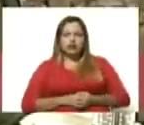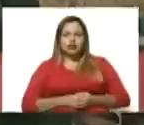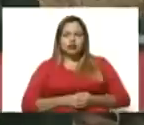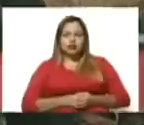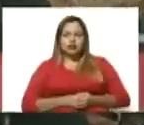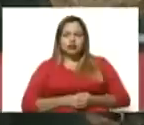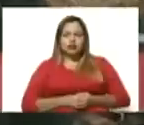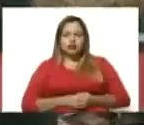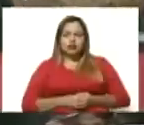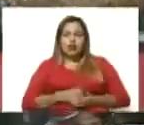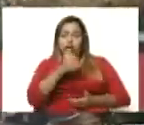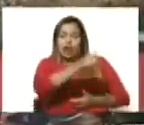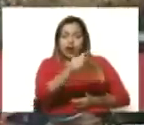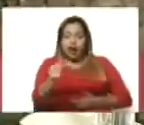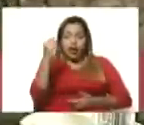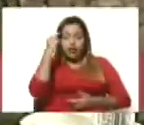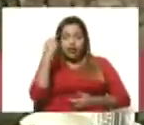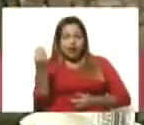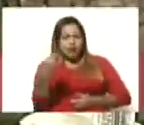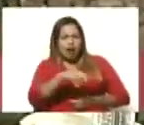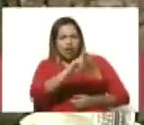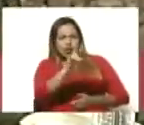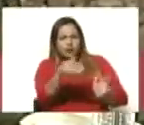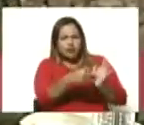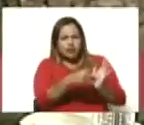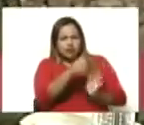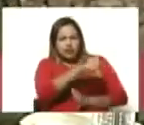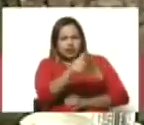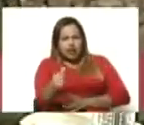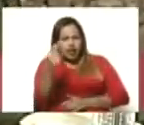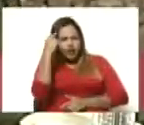No, por día, más de 2.000 por día.